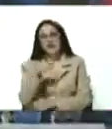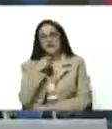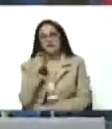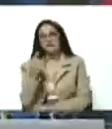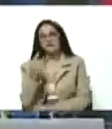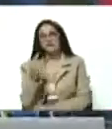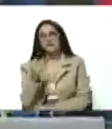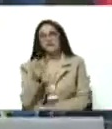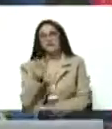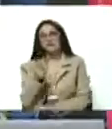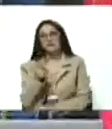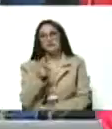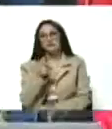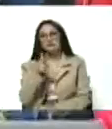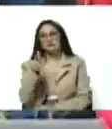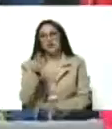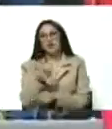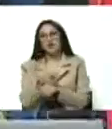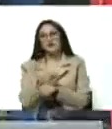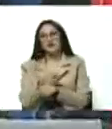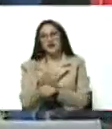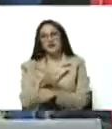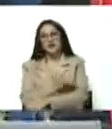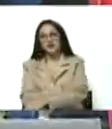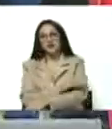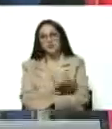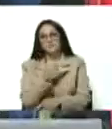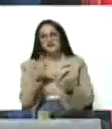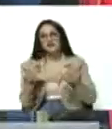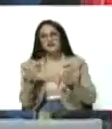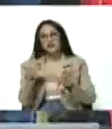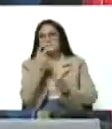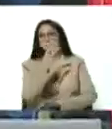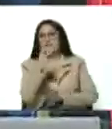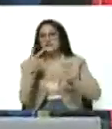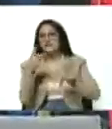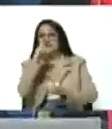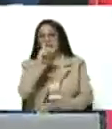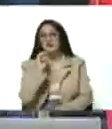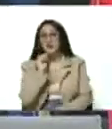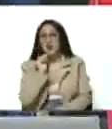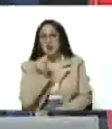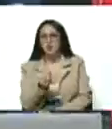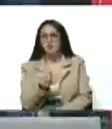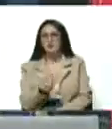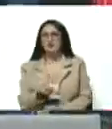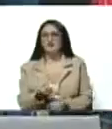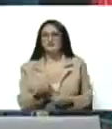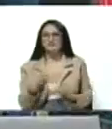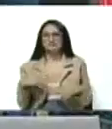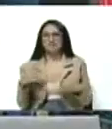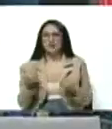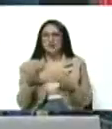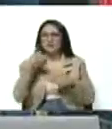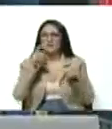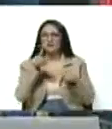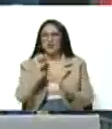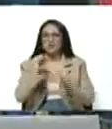lo ajusticiaron los gobiernos adecos con 27 años, en plena juventud. ¿Cuántos no asesinaron